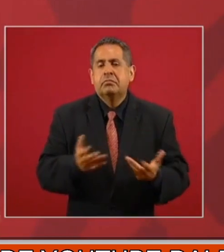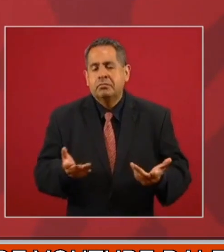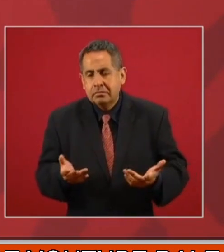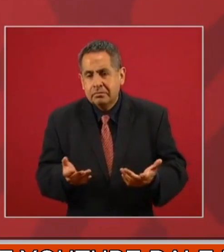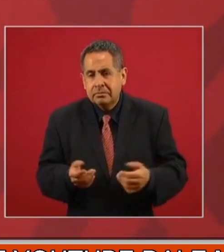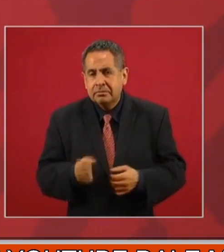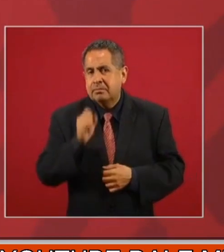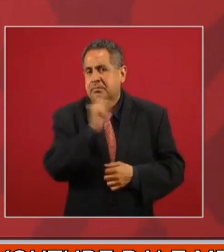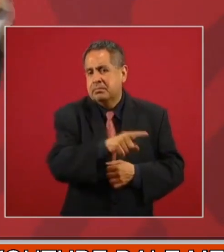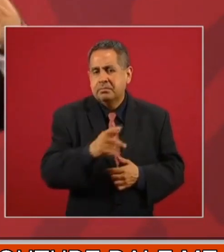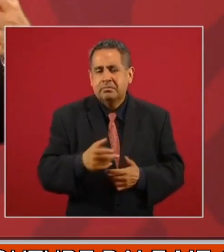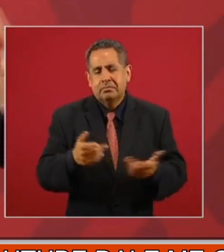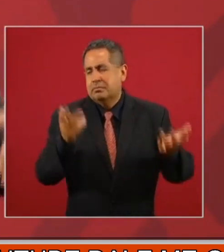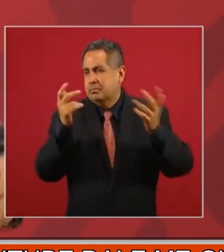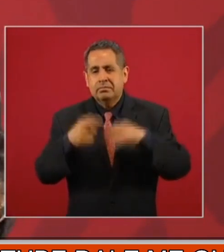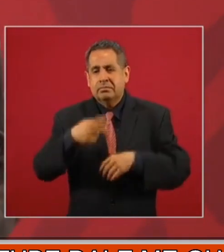De ahí nace